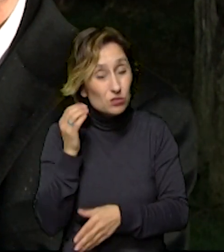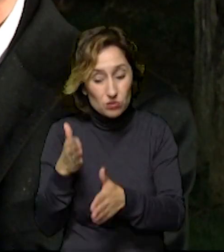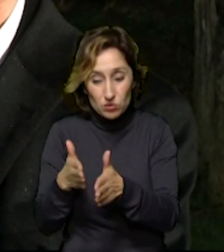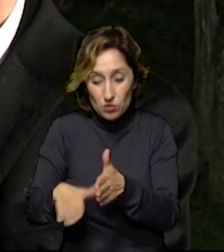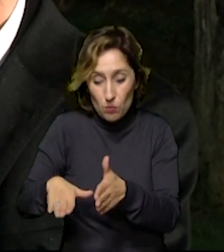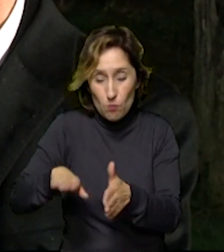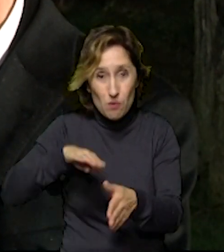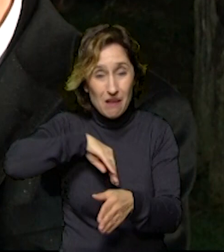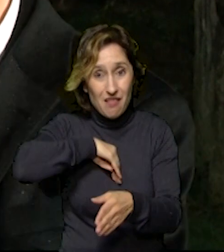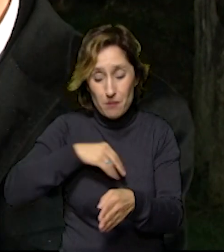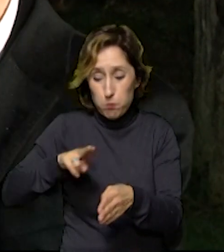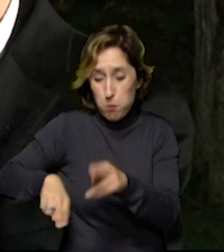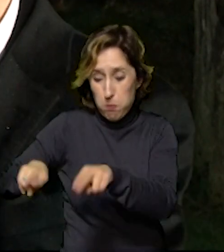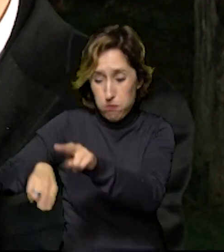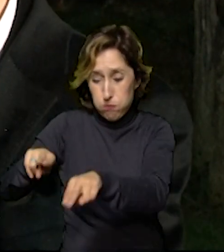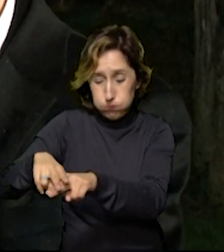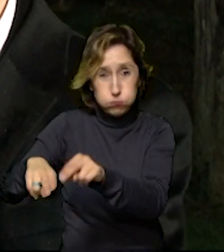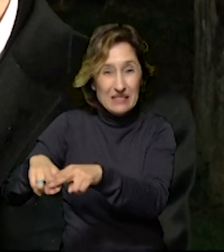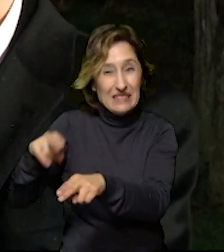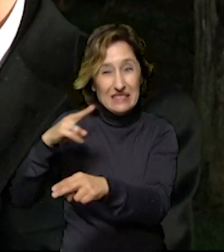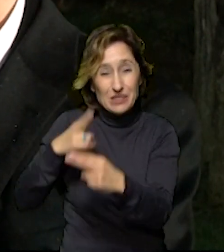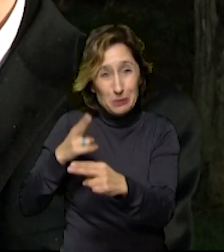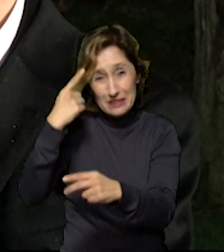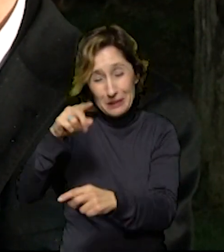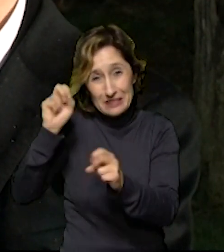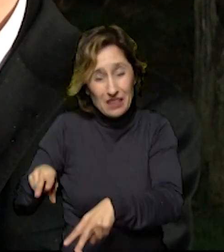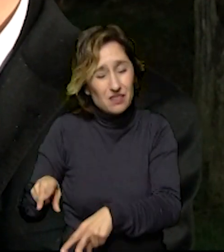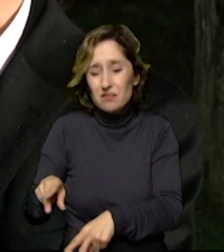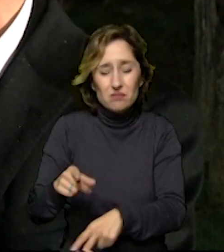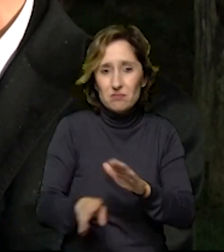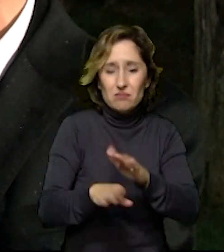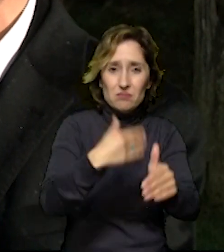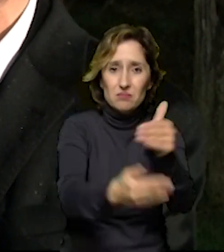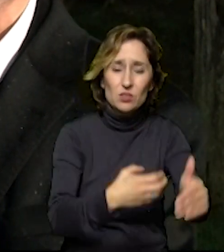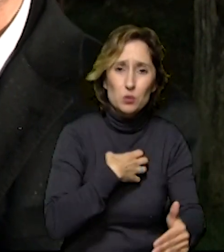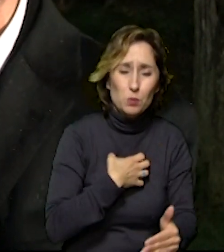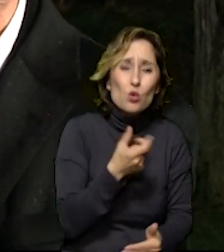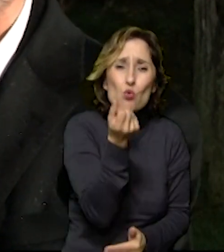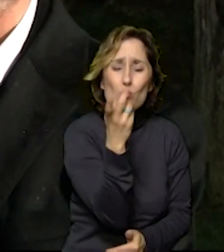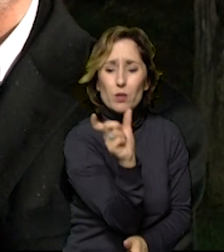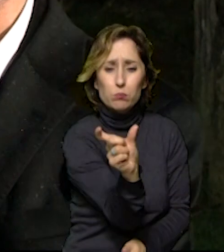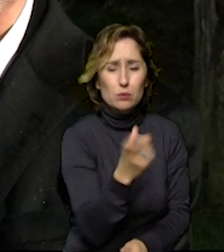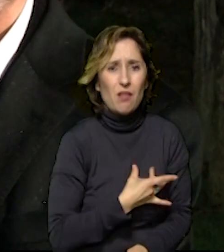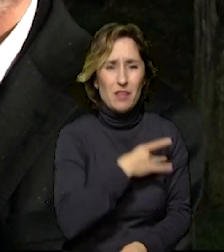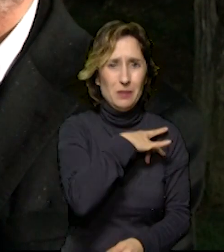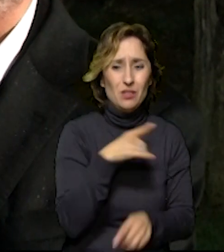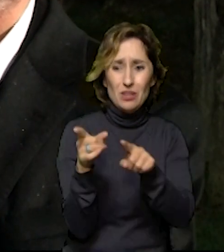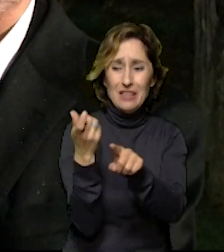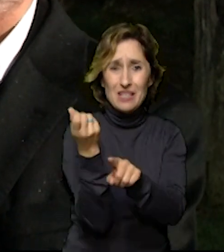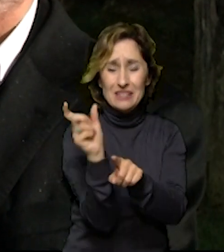comunes. Ese número que le acabo de decir es demasiado, yo digo, nos increpa, nos